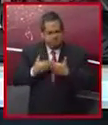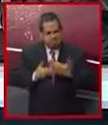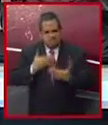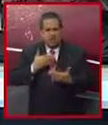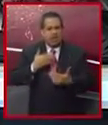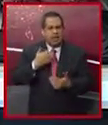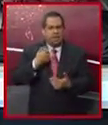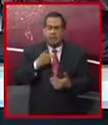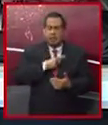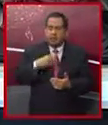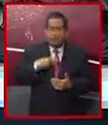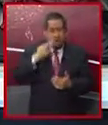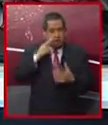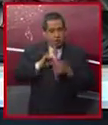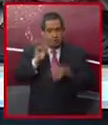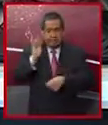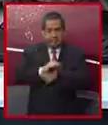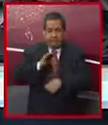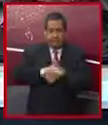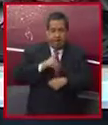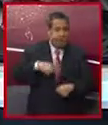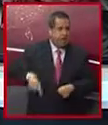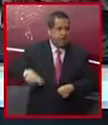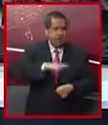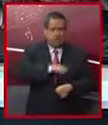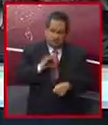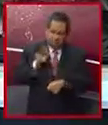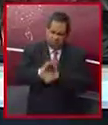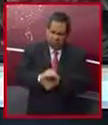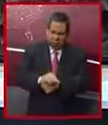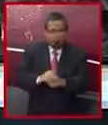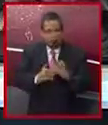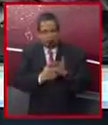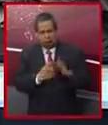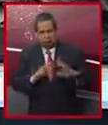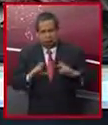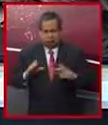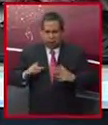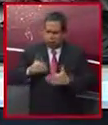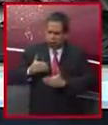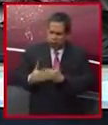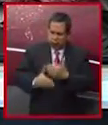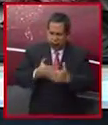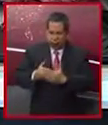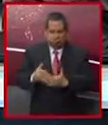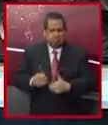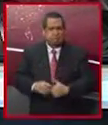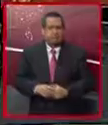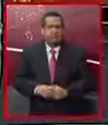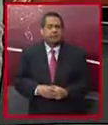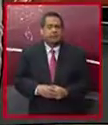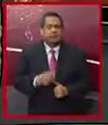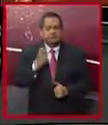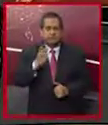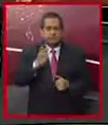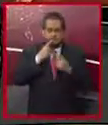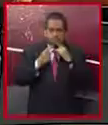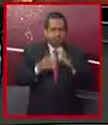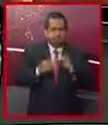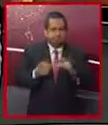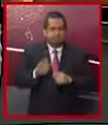la obligación de defender a sus connacionales con independencia del proceso electoral. Por una razón